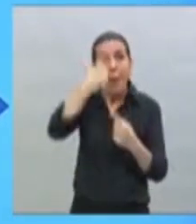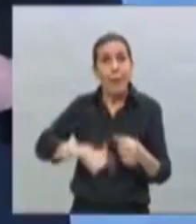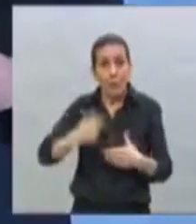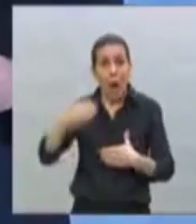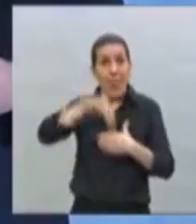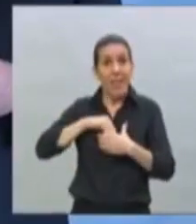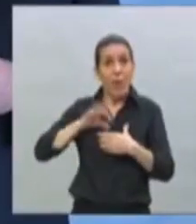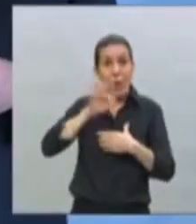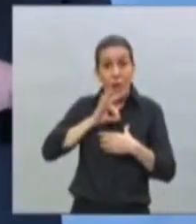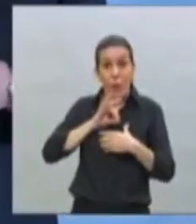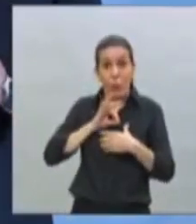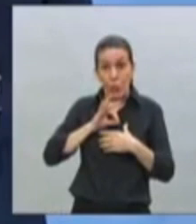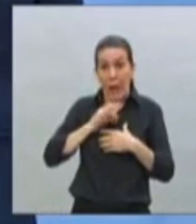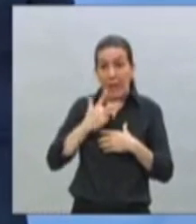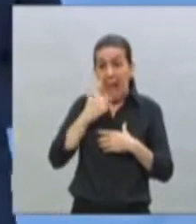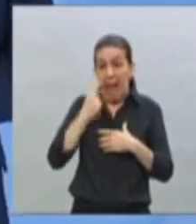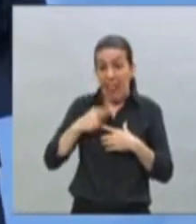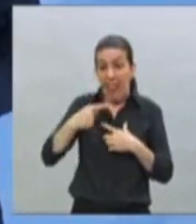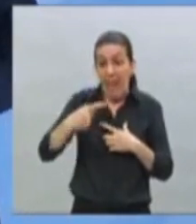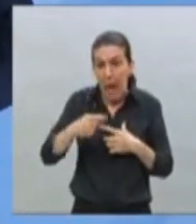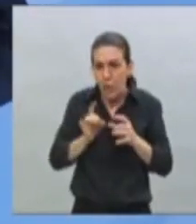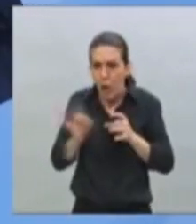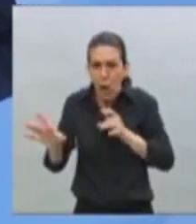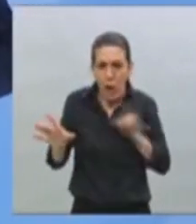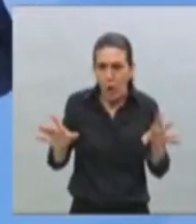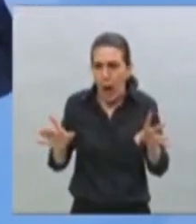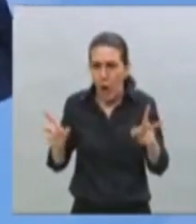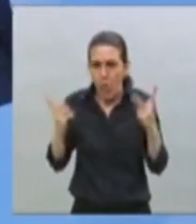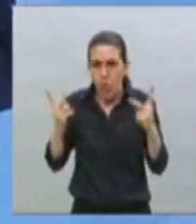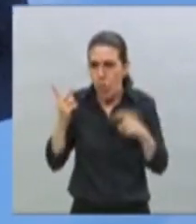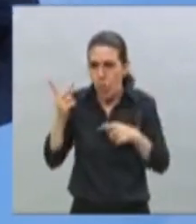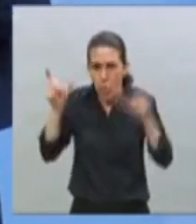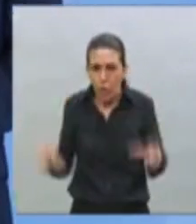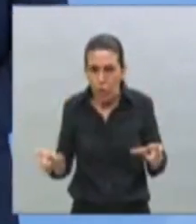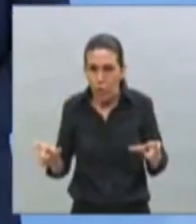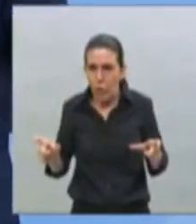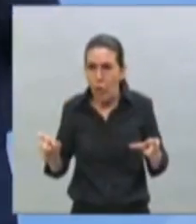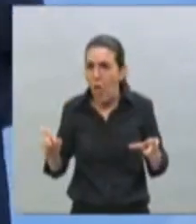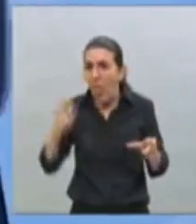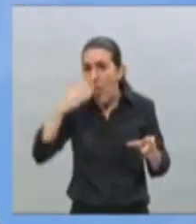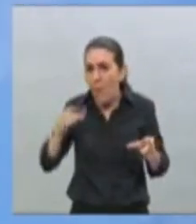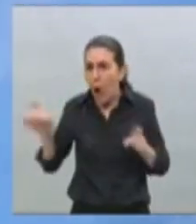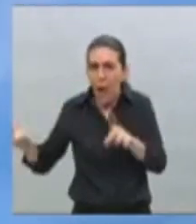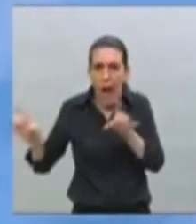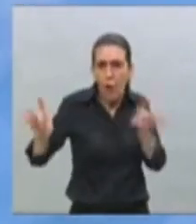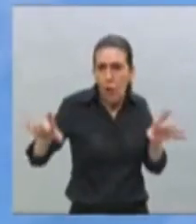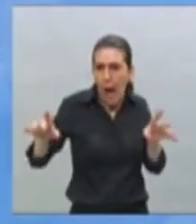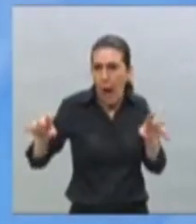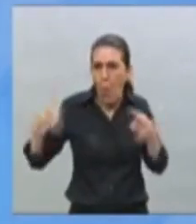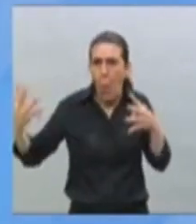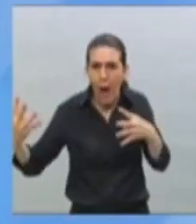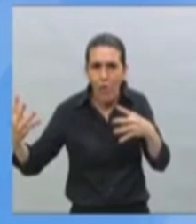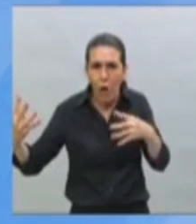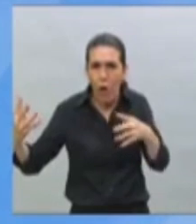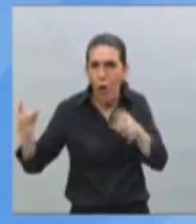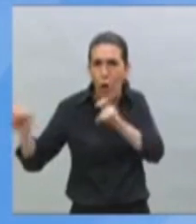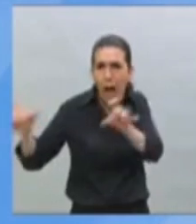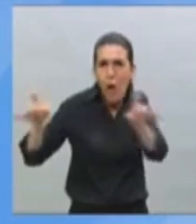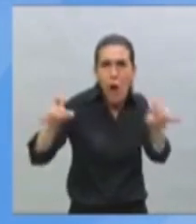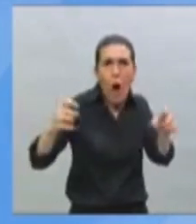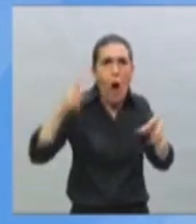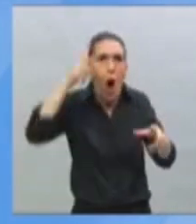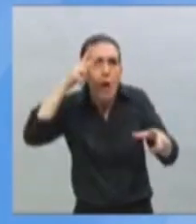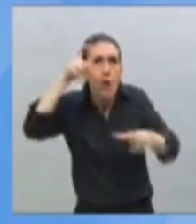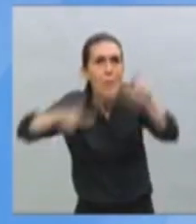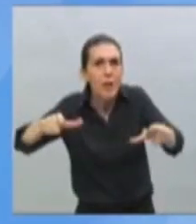en 3 días había 2, 3 días después había 4, 3 días después había 8. Nosotros allí nos